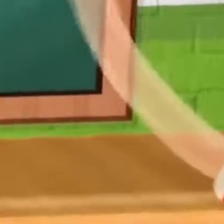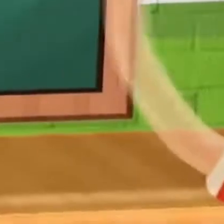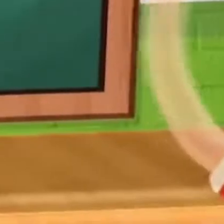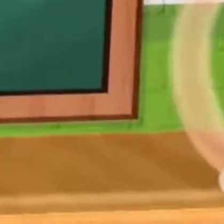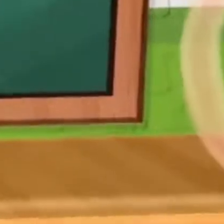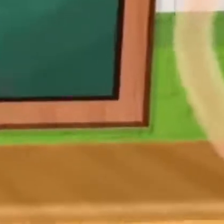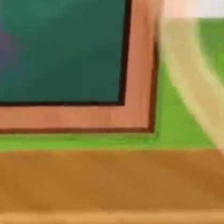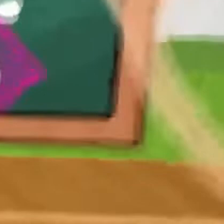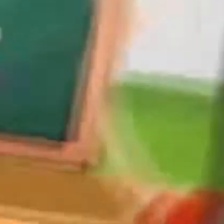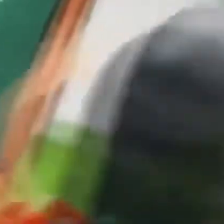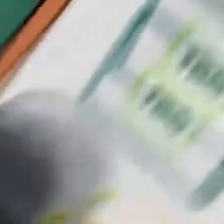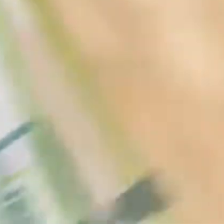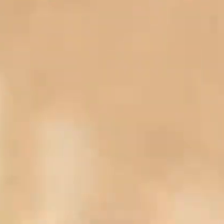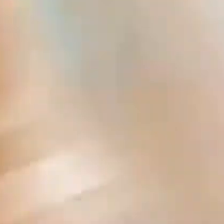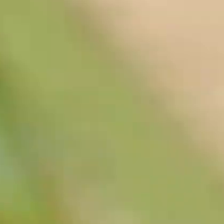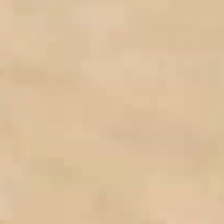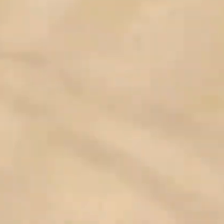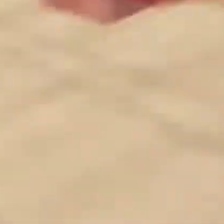Mi clase, mi parche.